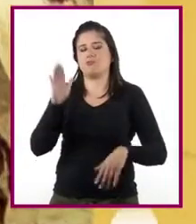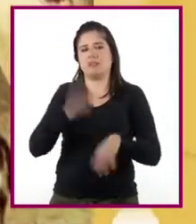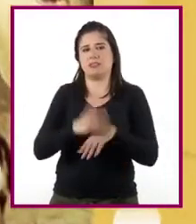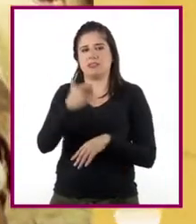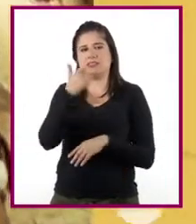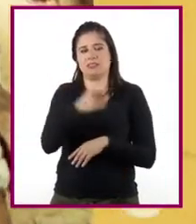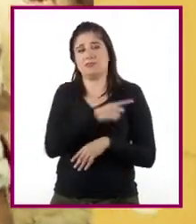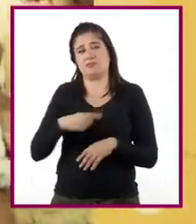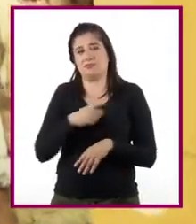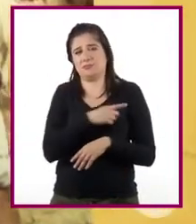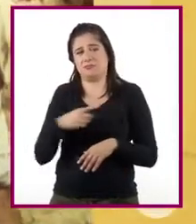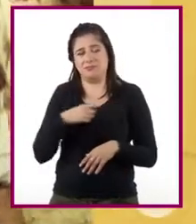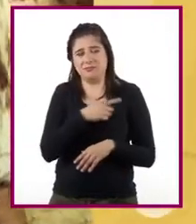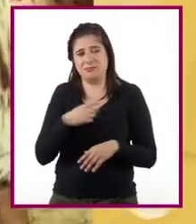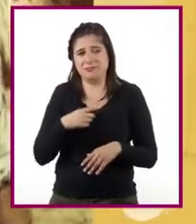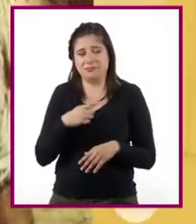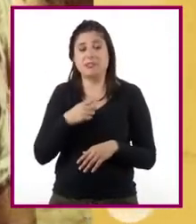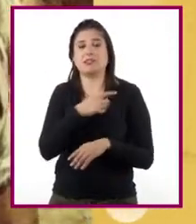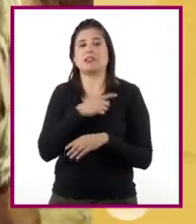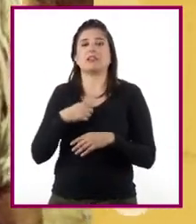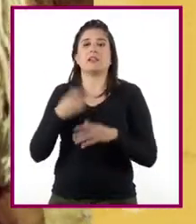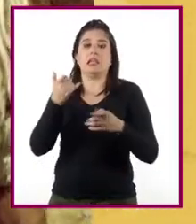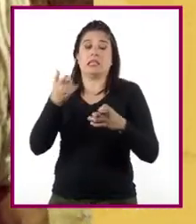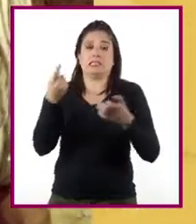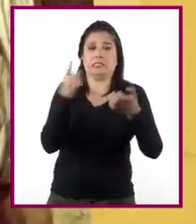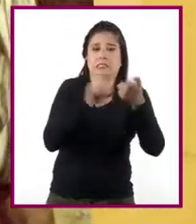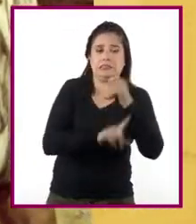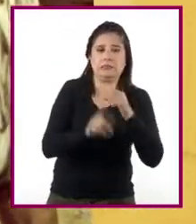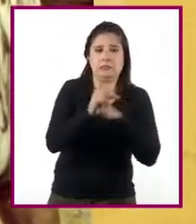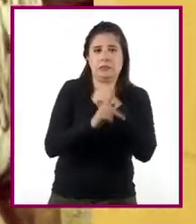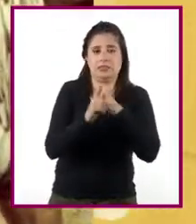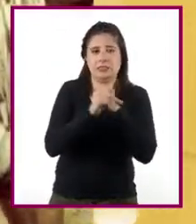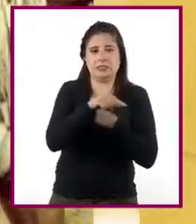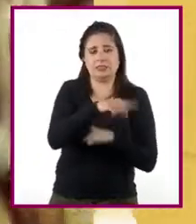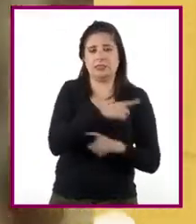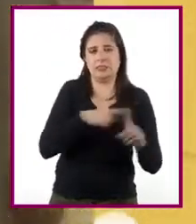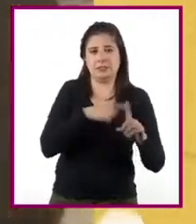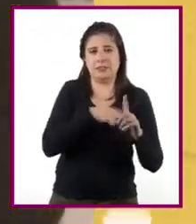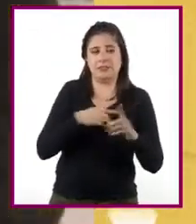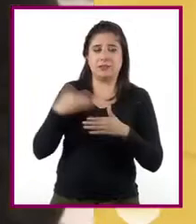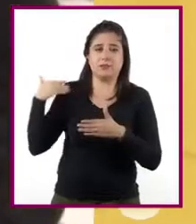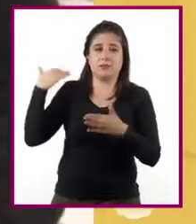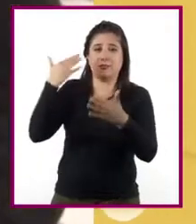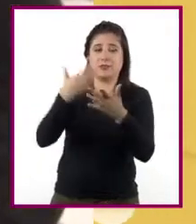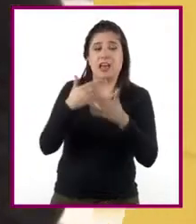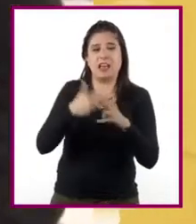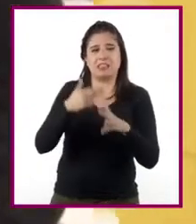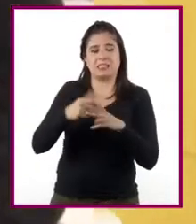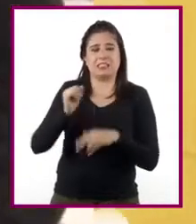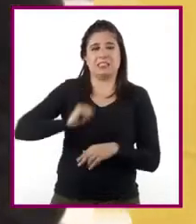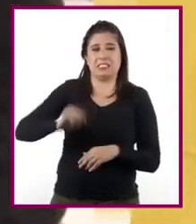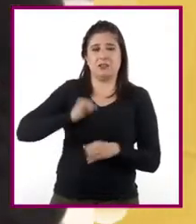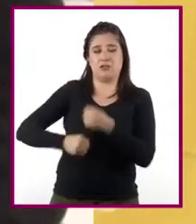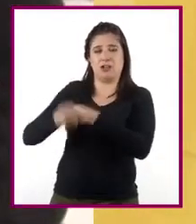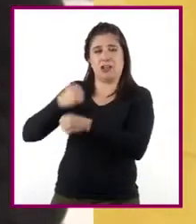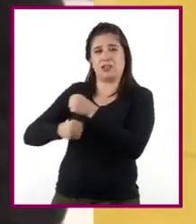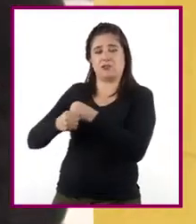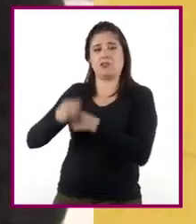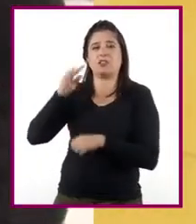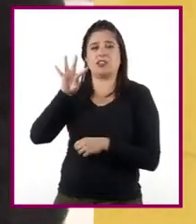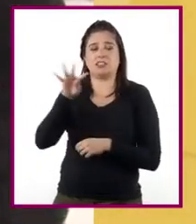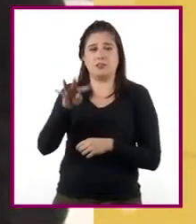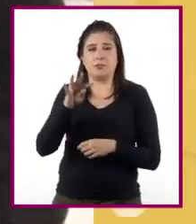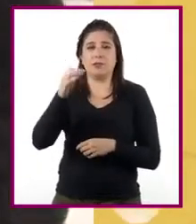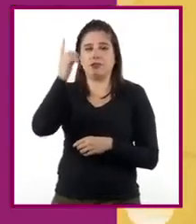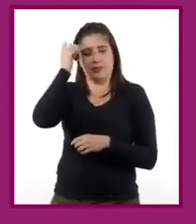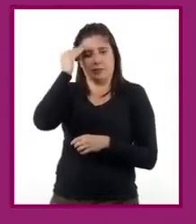recursos, empiece su vida independiente con una deuda interna que va a cargar a lo largo del siglo XIX y que va a tardar bastante